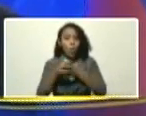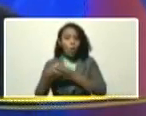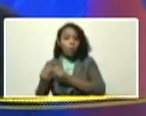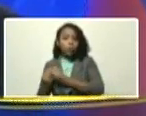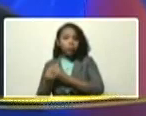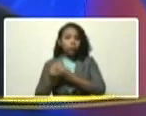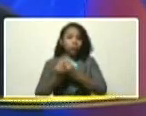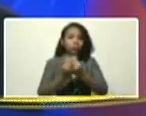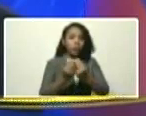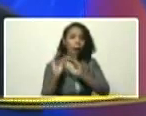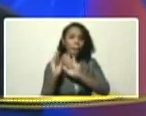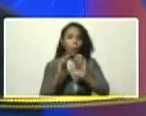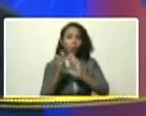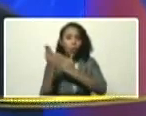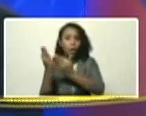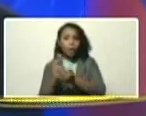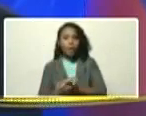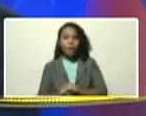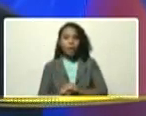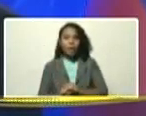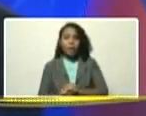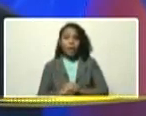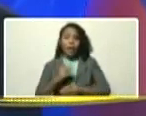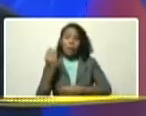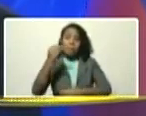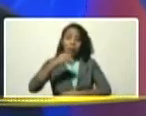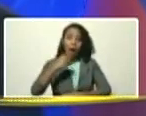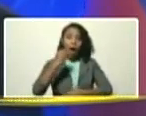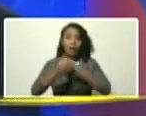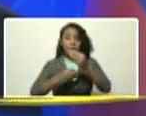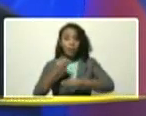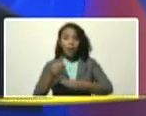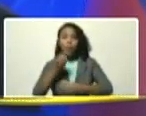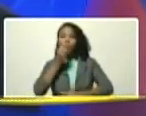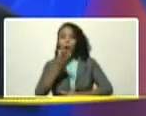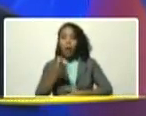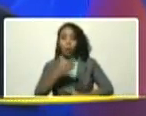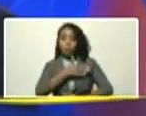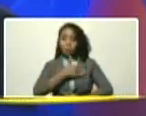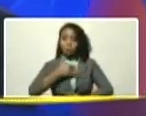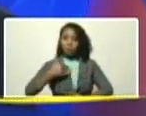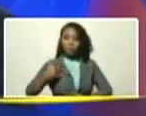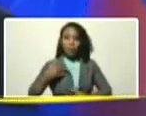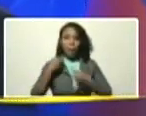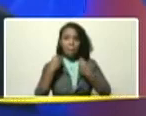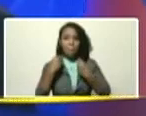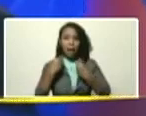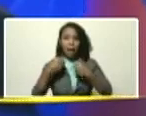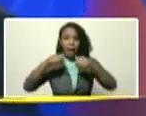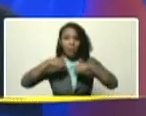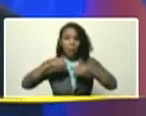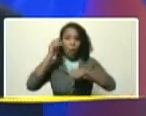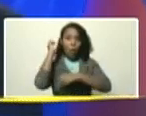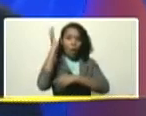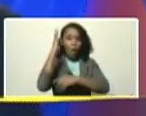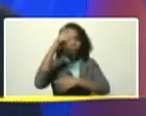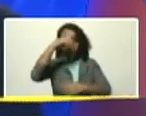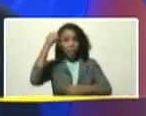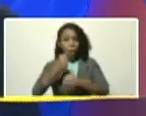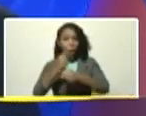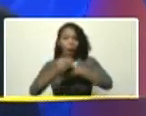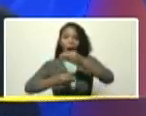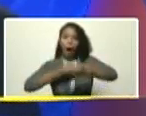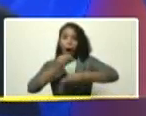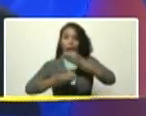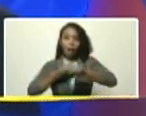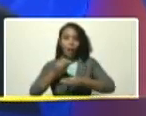acompaña. Además, extenderle nuestros buenos deseos para que esta jornada de trabajo rinde frutos